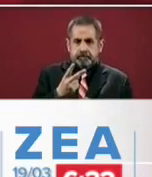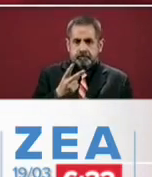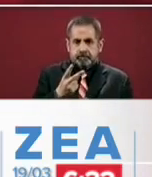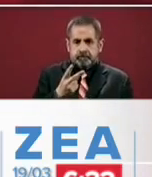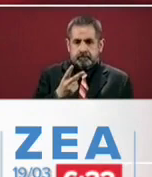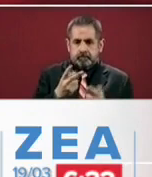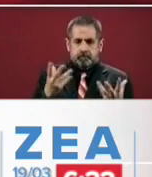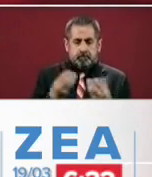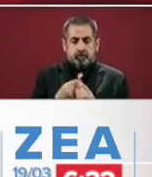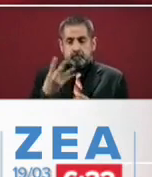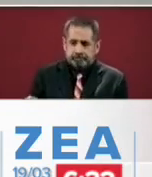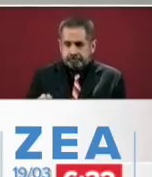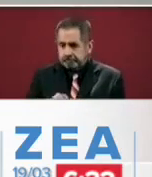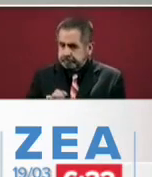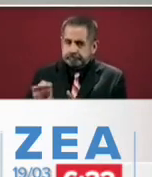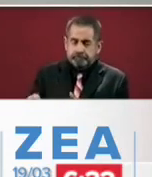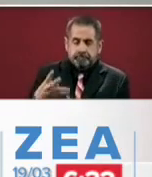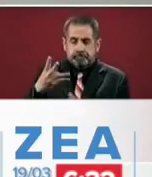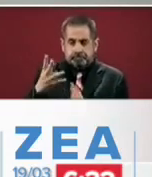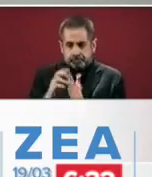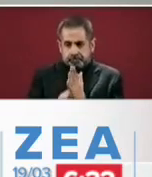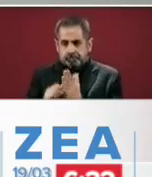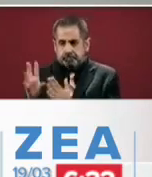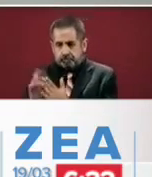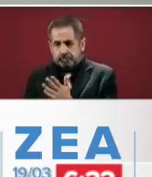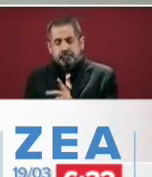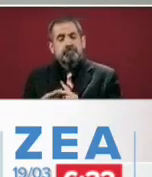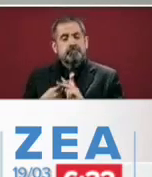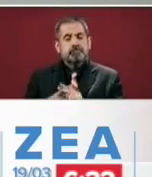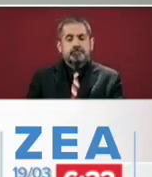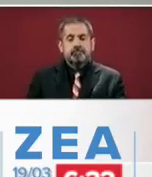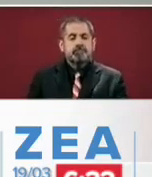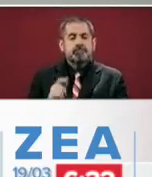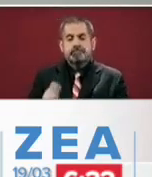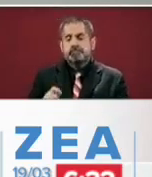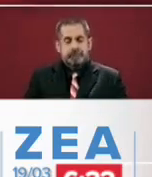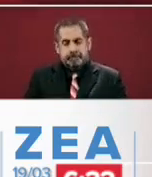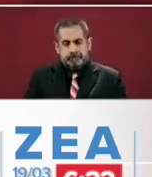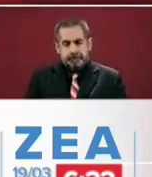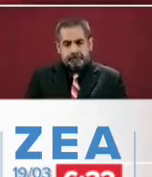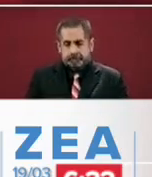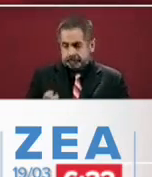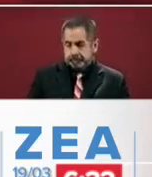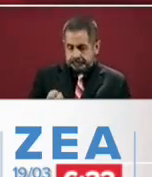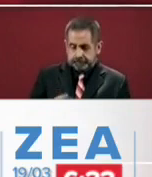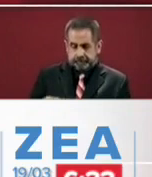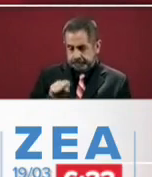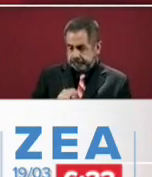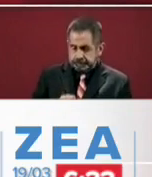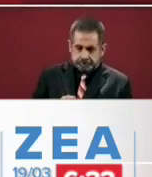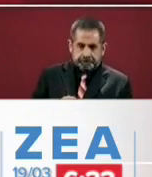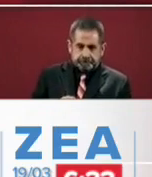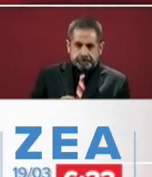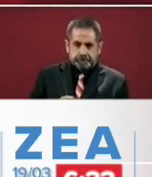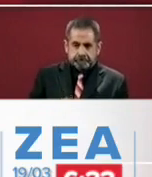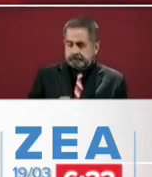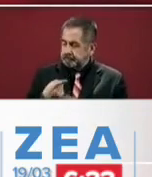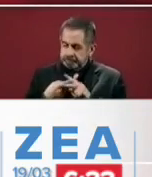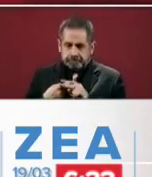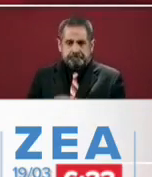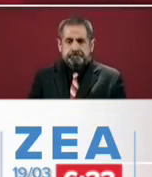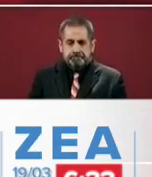el equivalente a 4 meses. A partir de esta semana